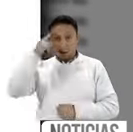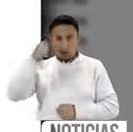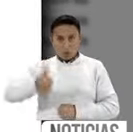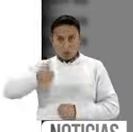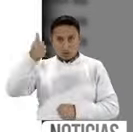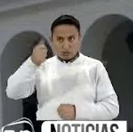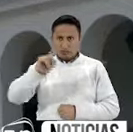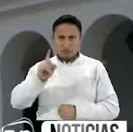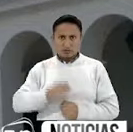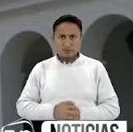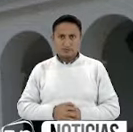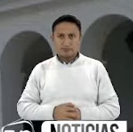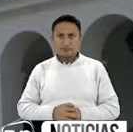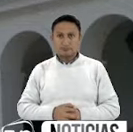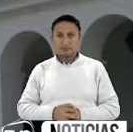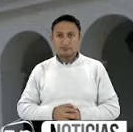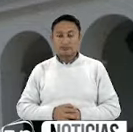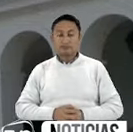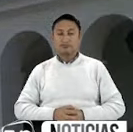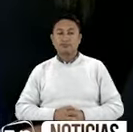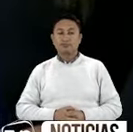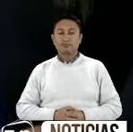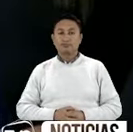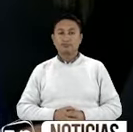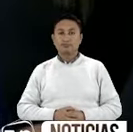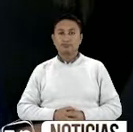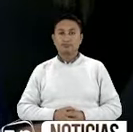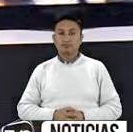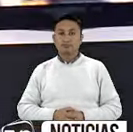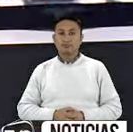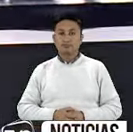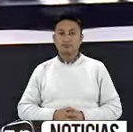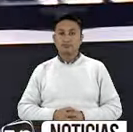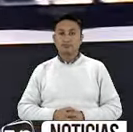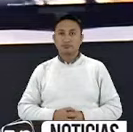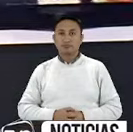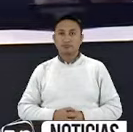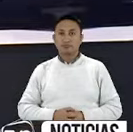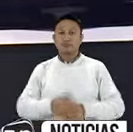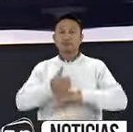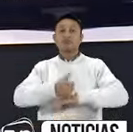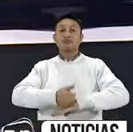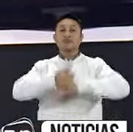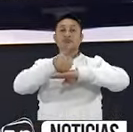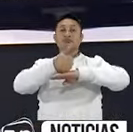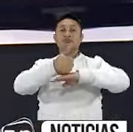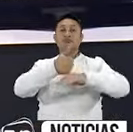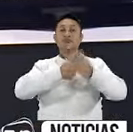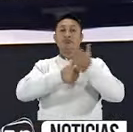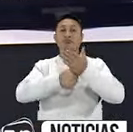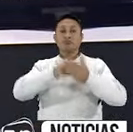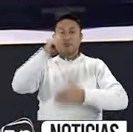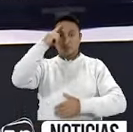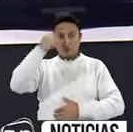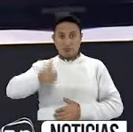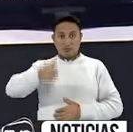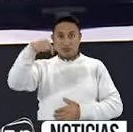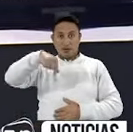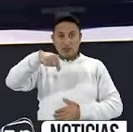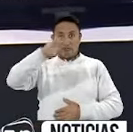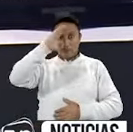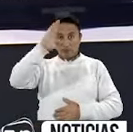gobierno nacional. Informó Valeria Navarro. Las máximas autoridades del Ministerio de Gobierno e